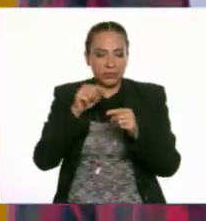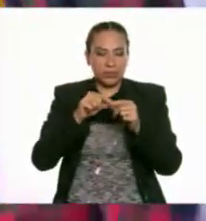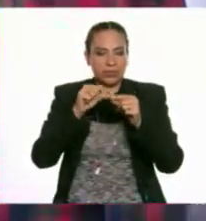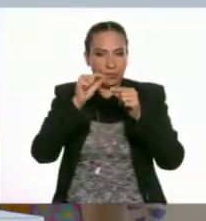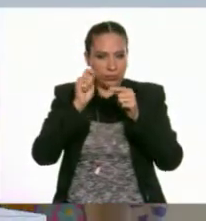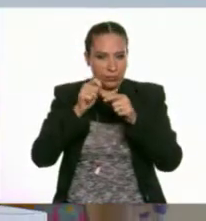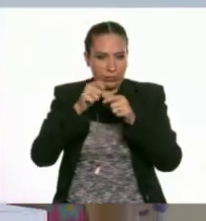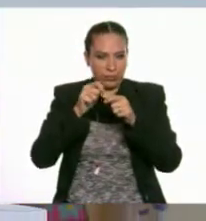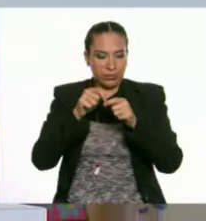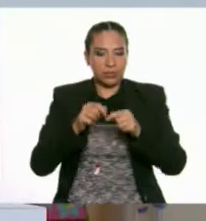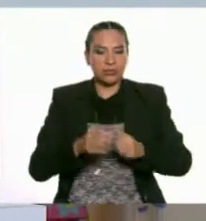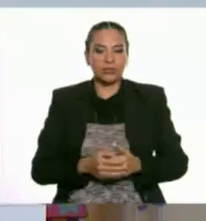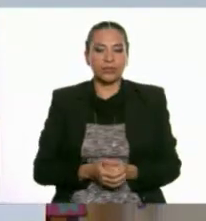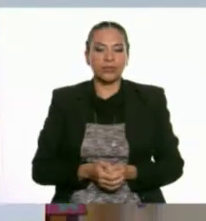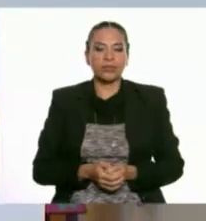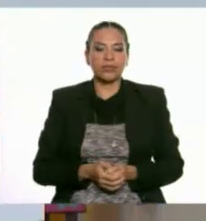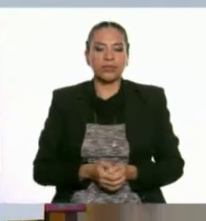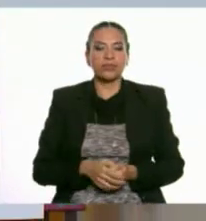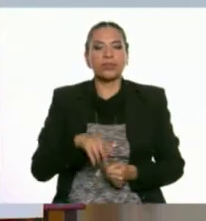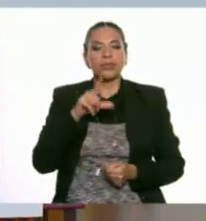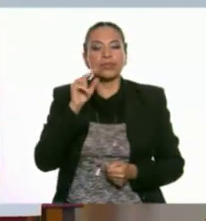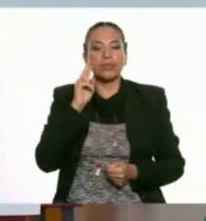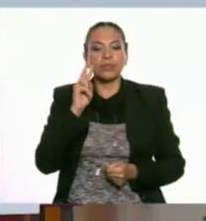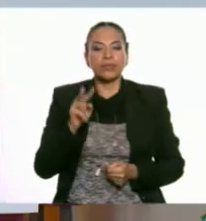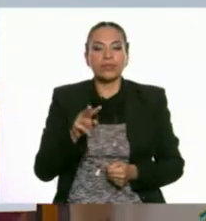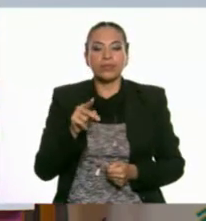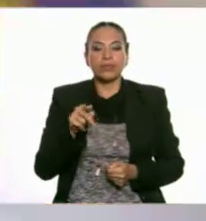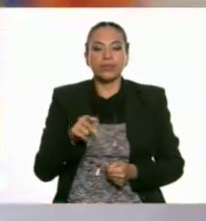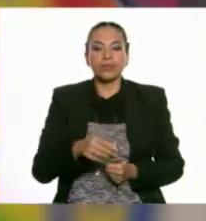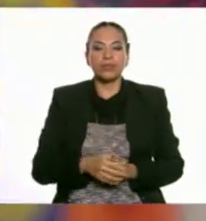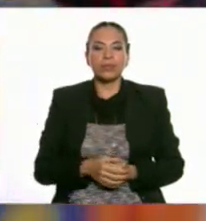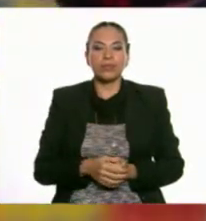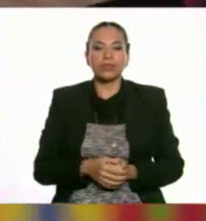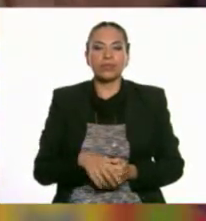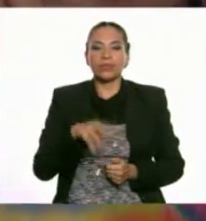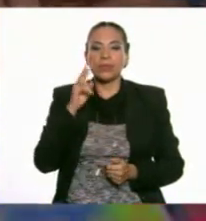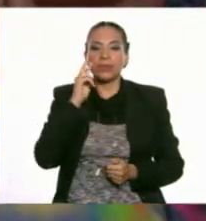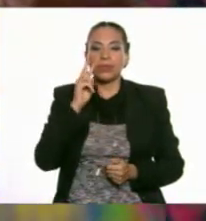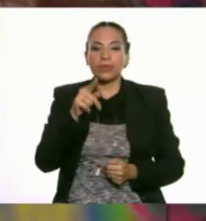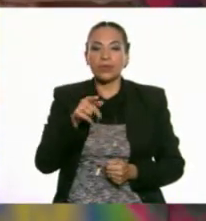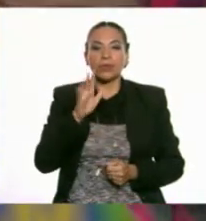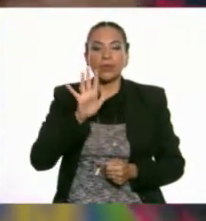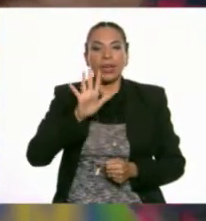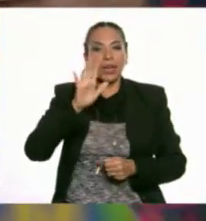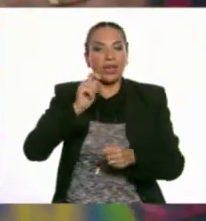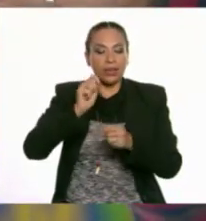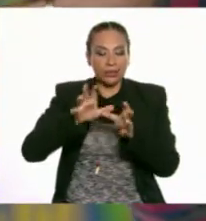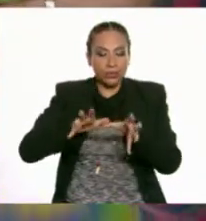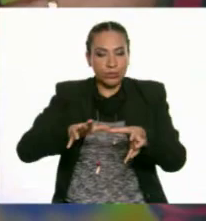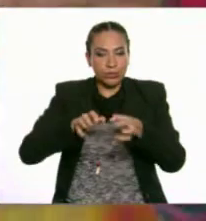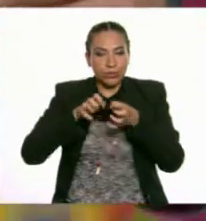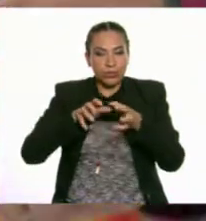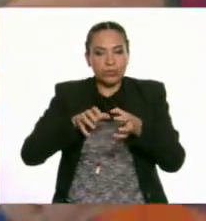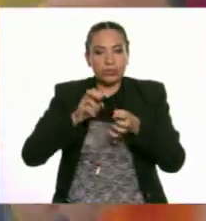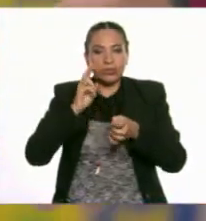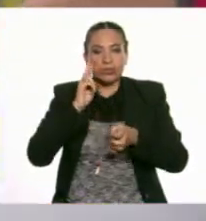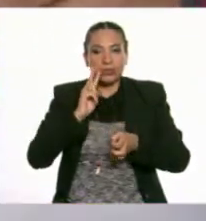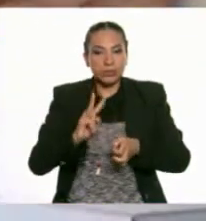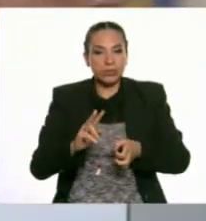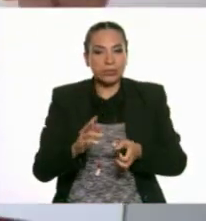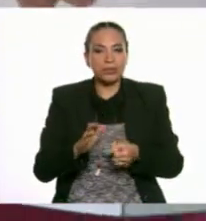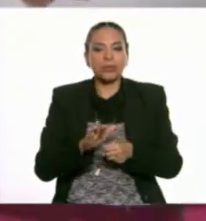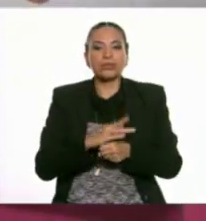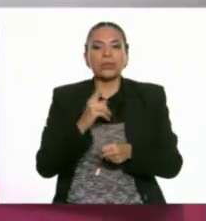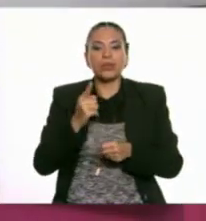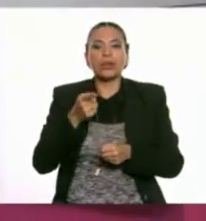clavo y ver. Es como si el clavo fuera un imán. Exacto, porque